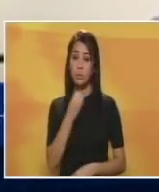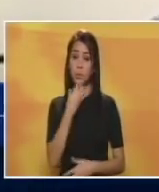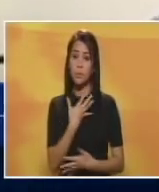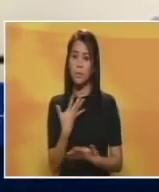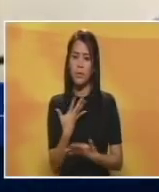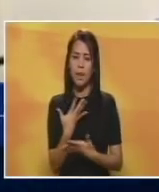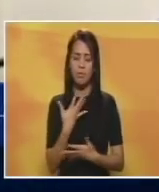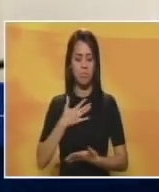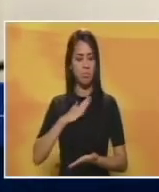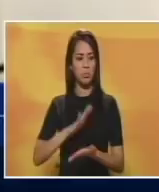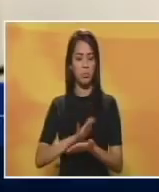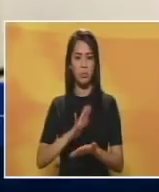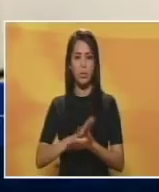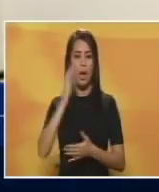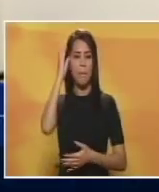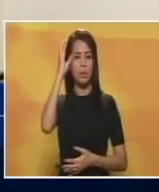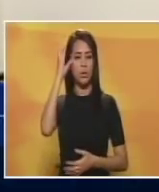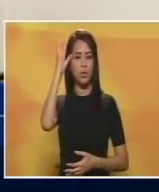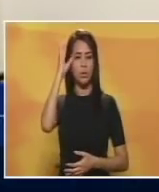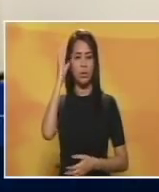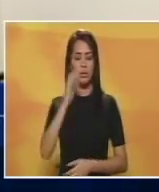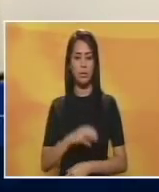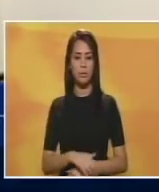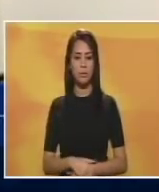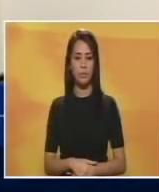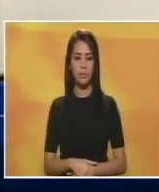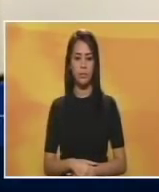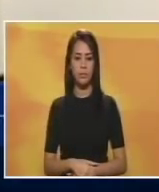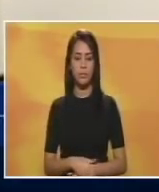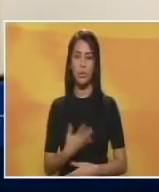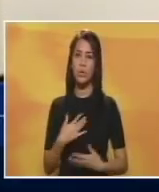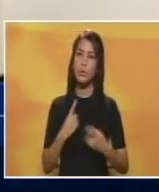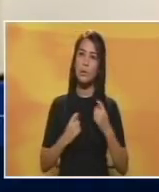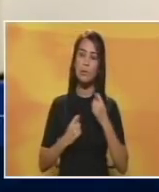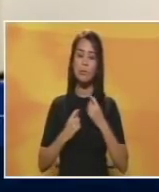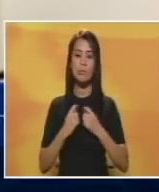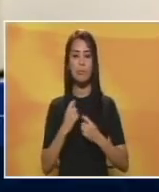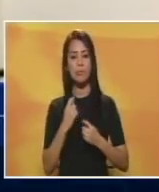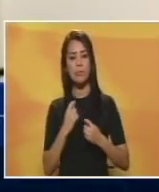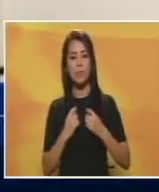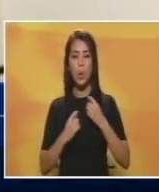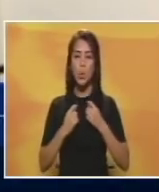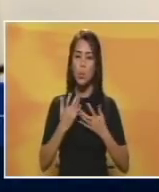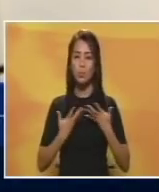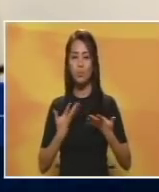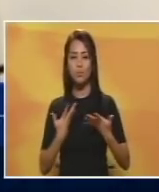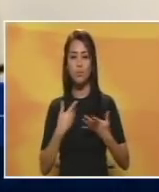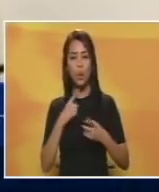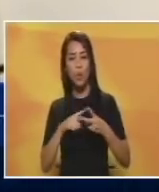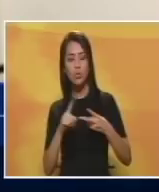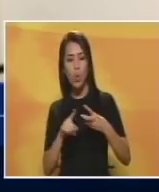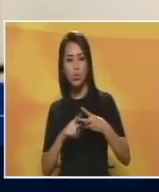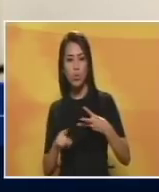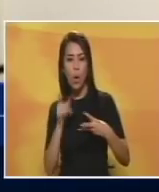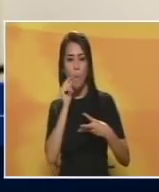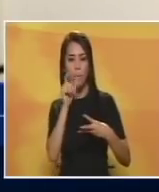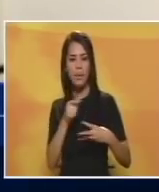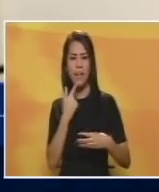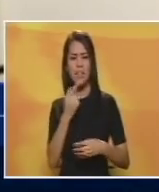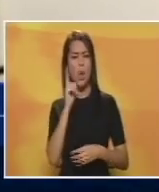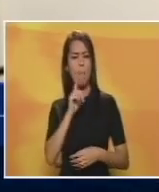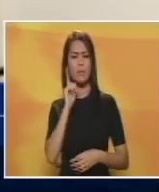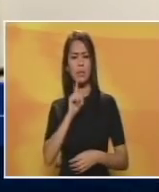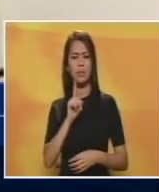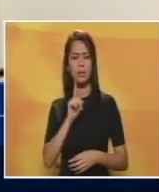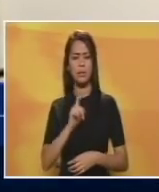la tranquilidad de mi conciencia. Yo dudo que Moro, dudo que Dallagnol, dudo que los que dijeron esas